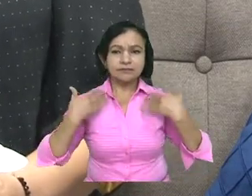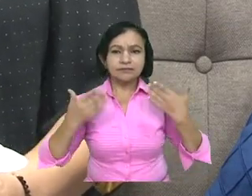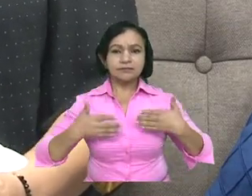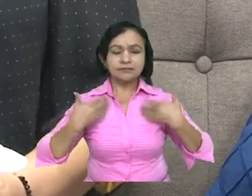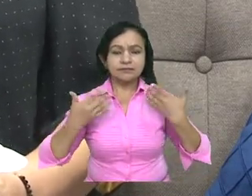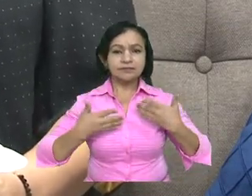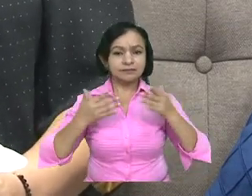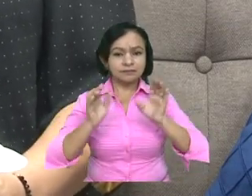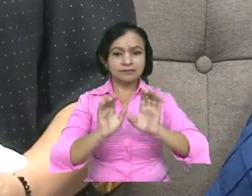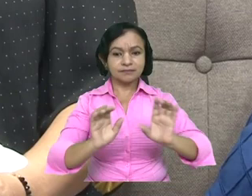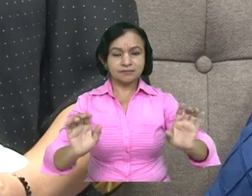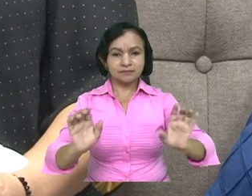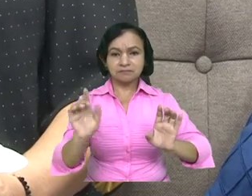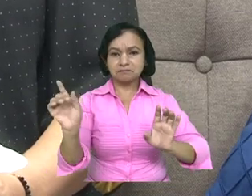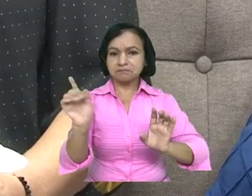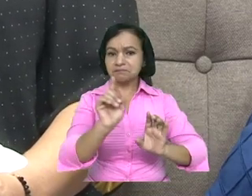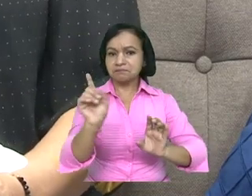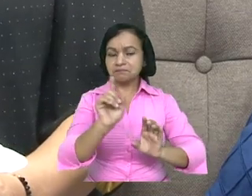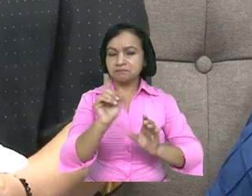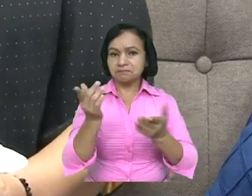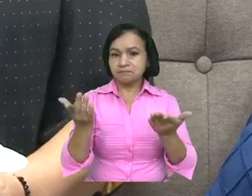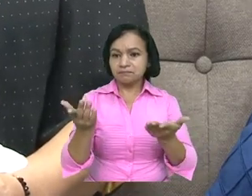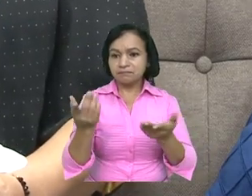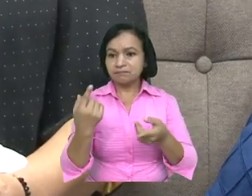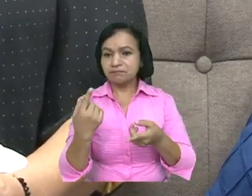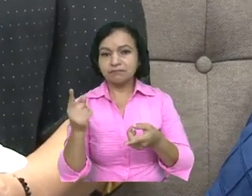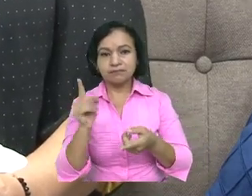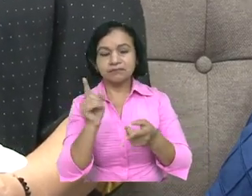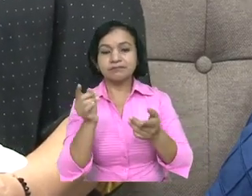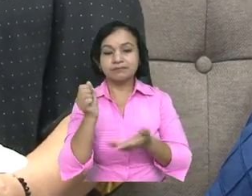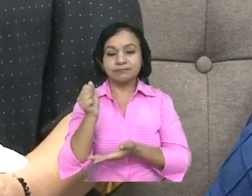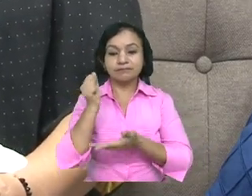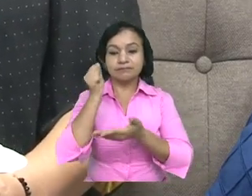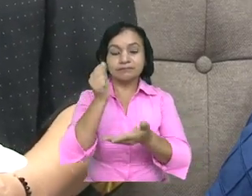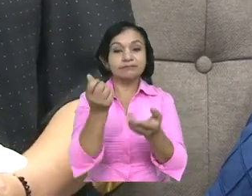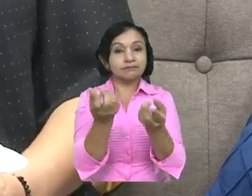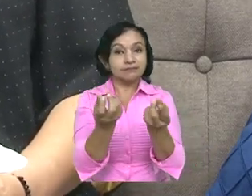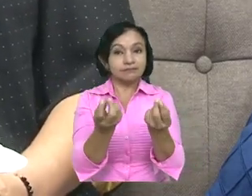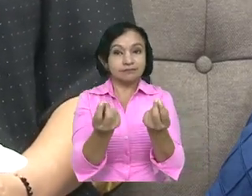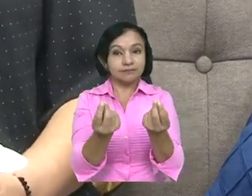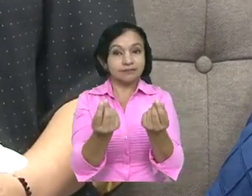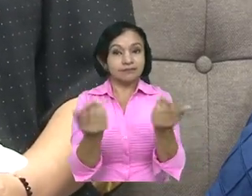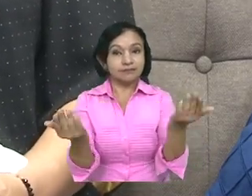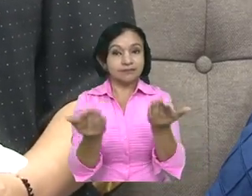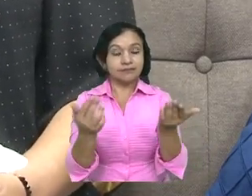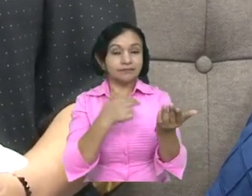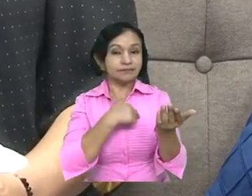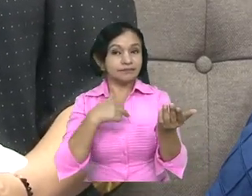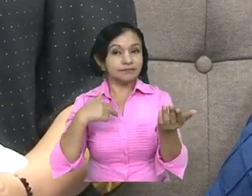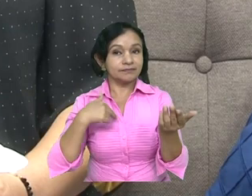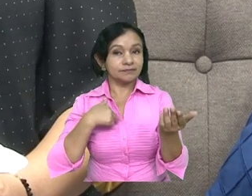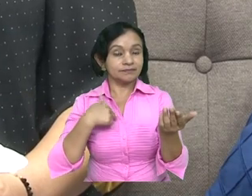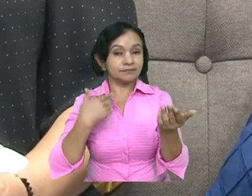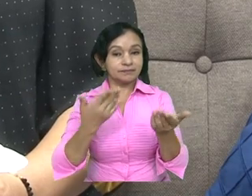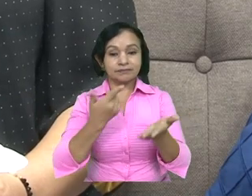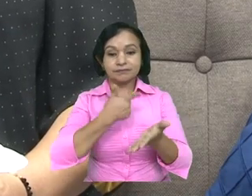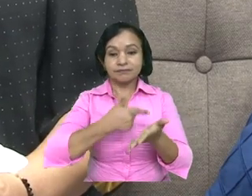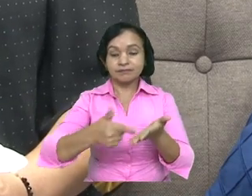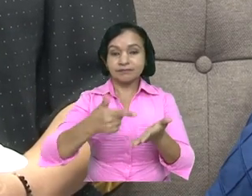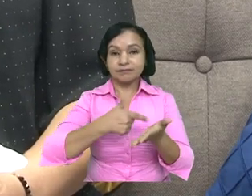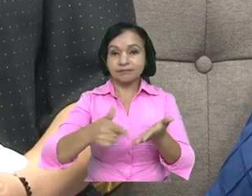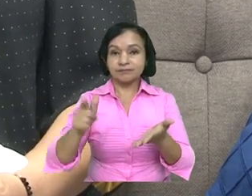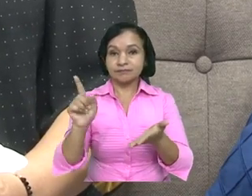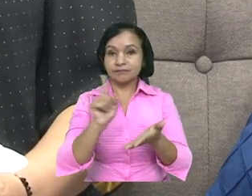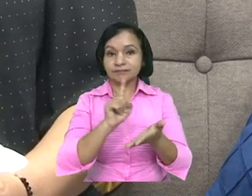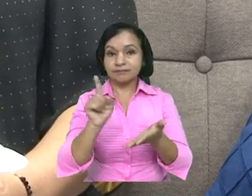esa sonrisa no tienen precio, ¿verdad? Por eso es una inversión realmente la que se hace, no es un gasto como lo